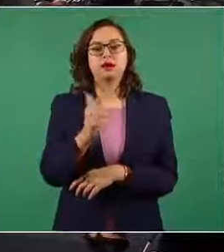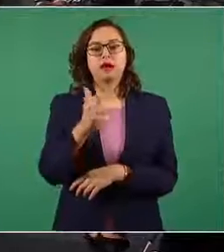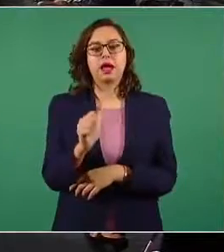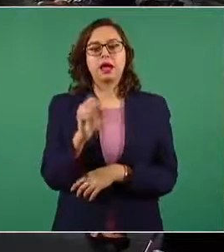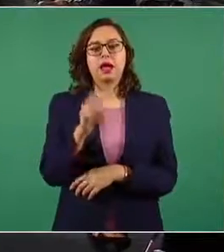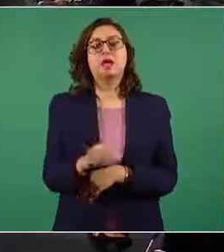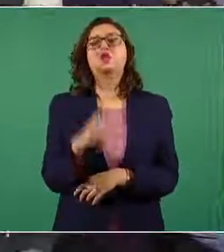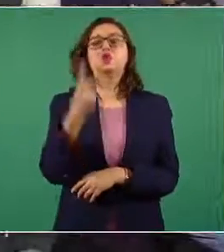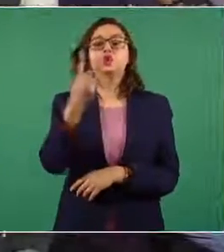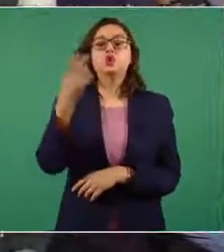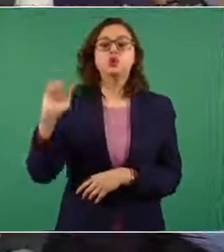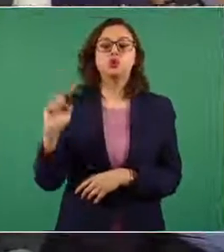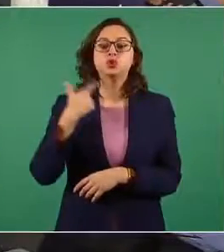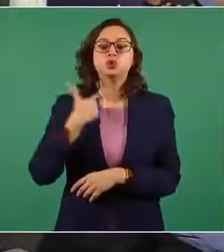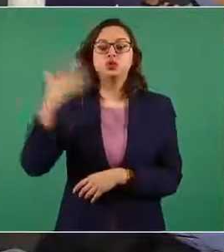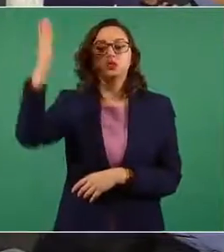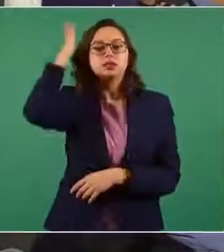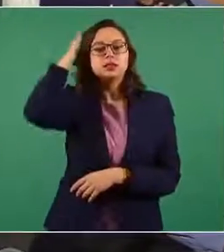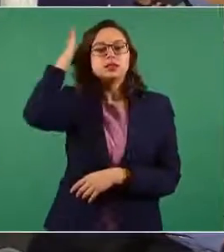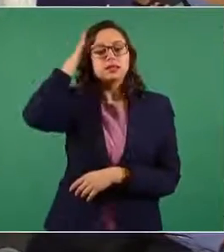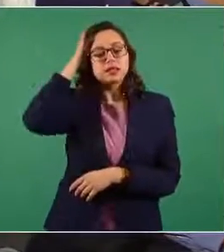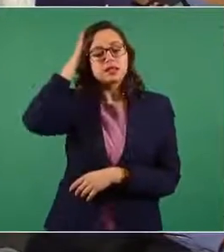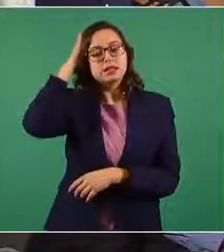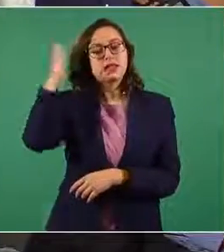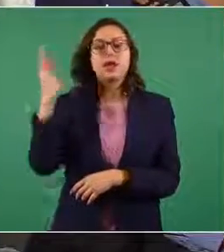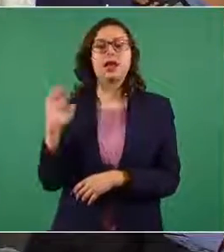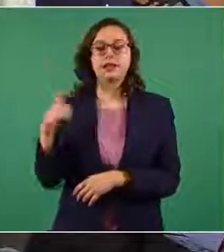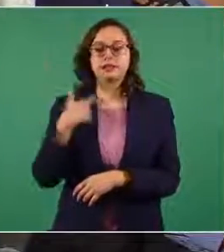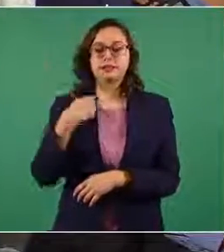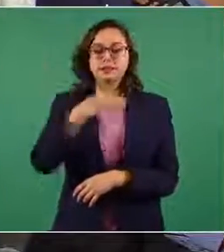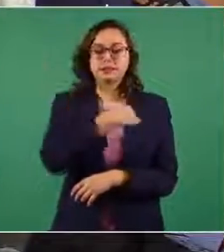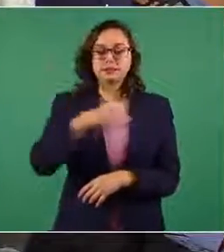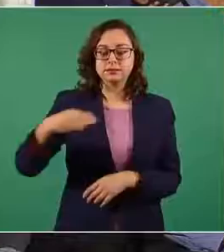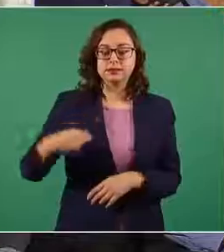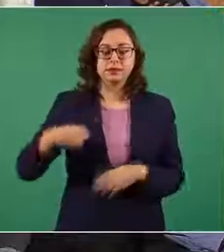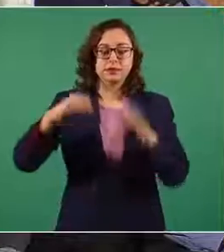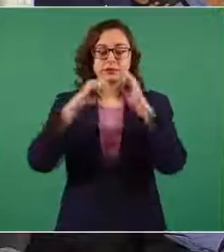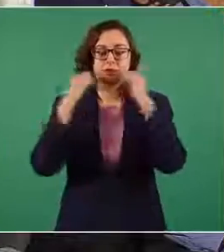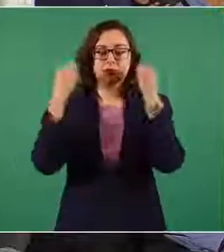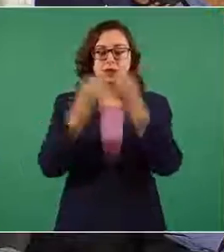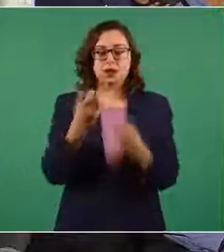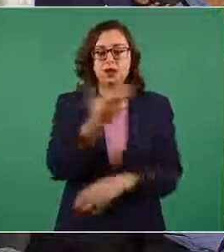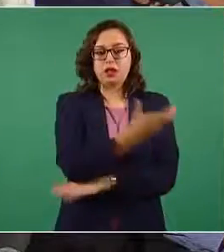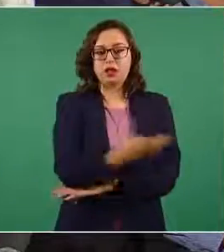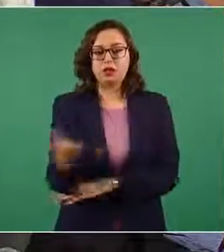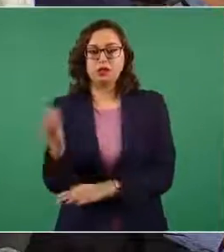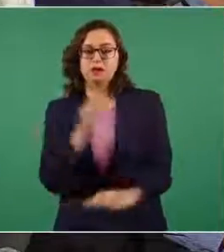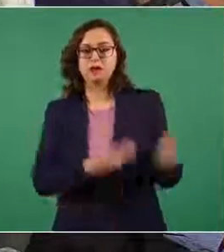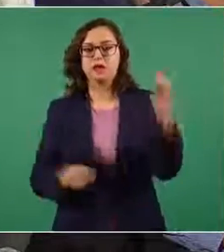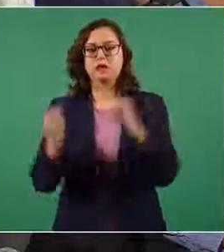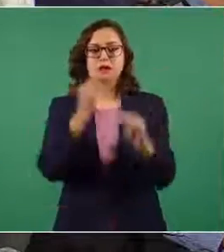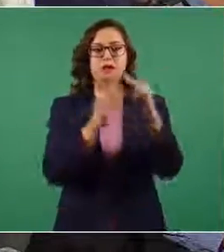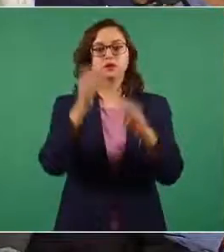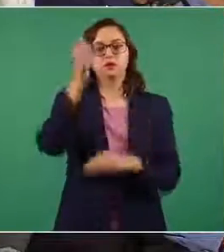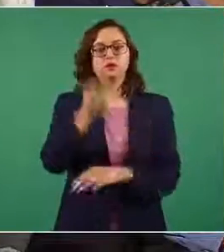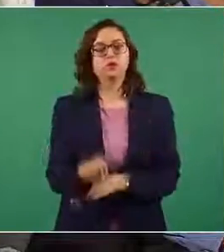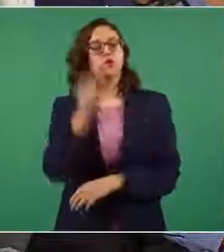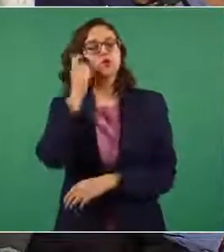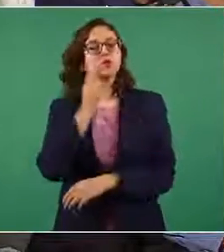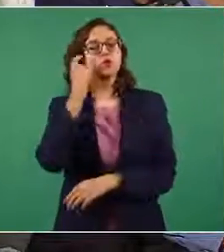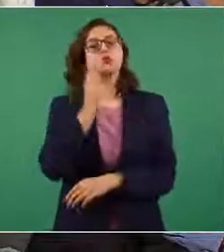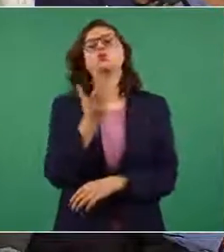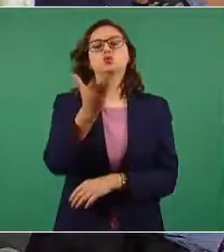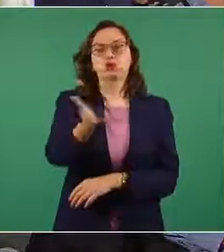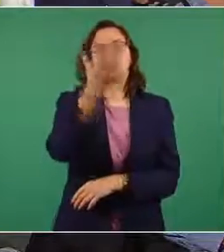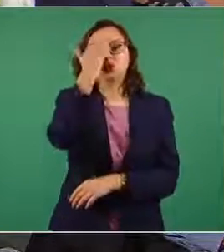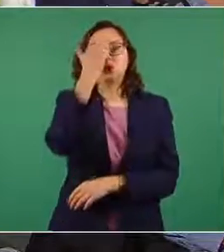ex líderes, ex miembros de la organización del Campesina Sierra del Sur de Guerrero, que usted conoce perfectamente porque